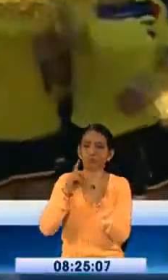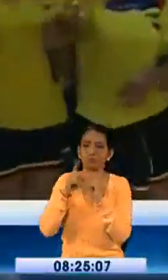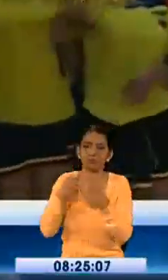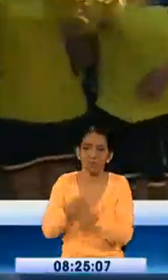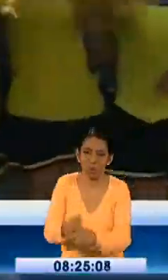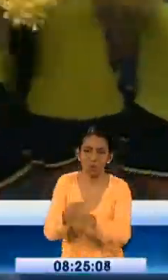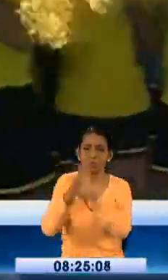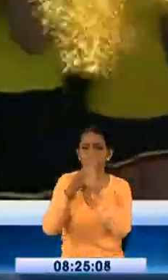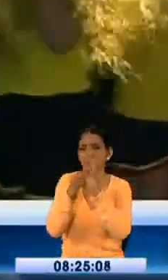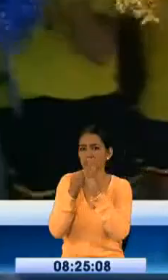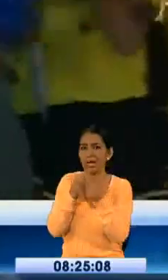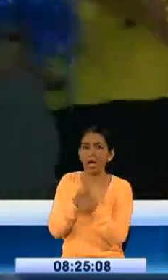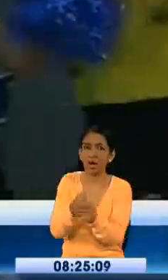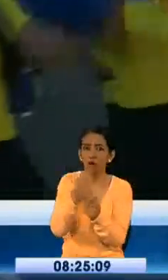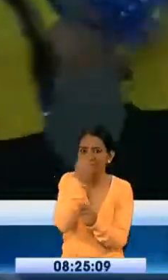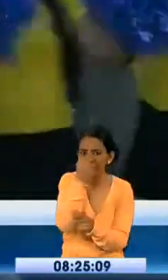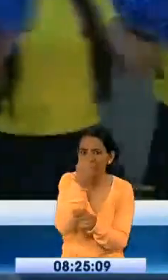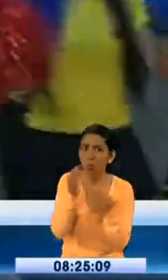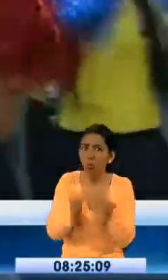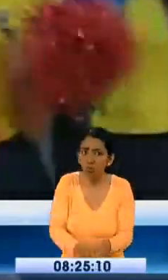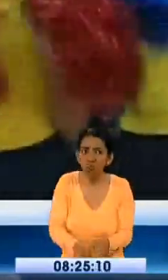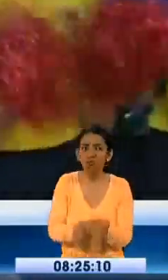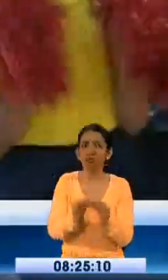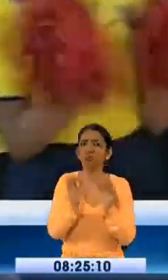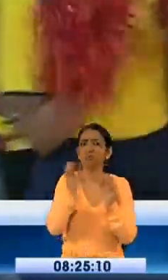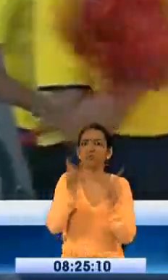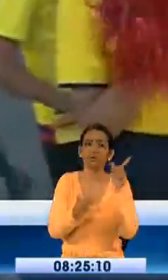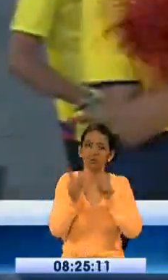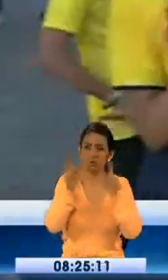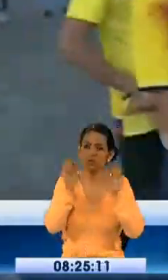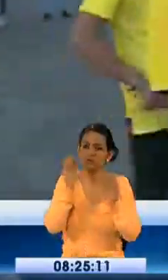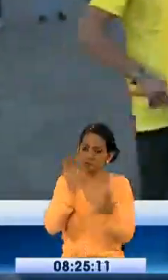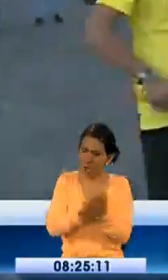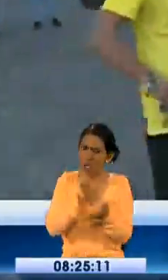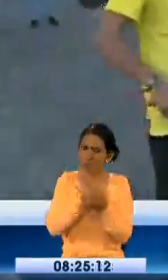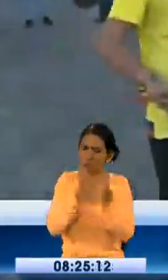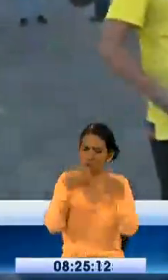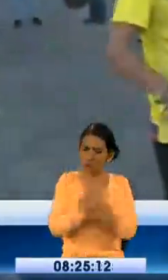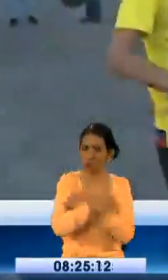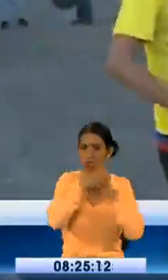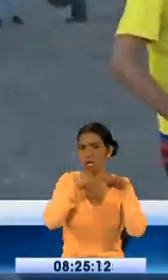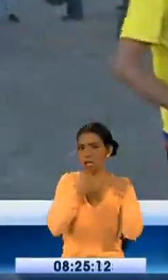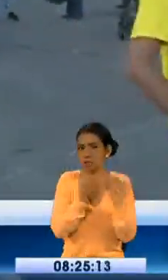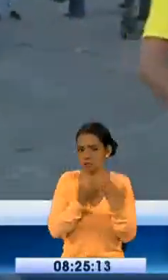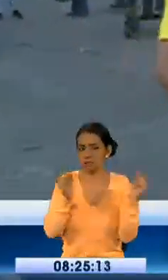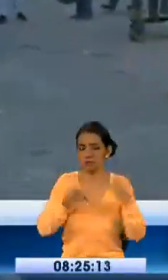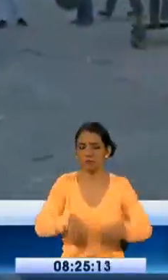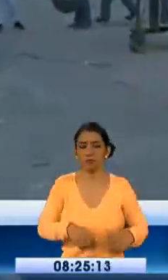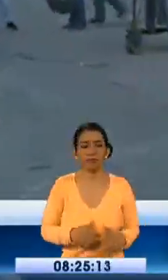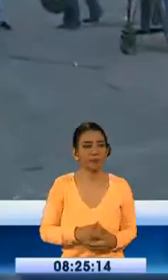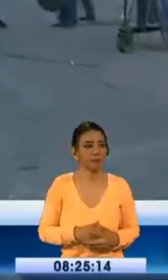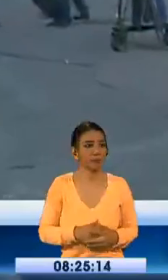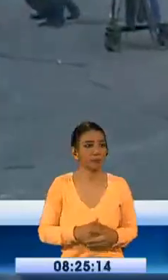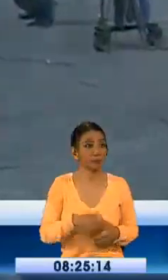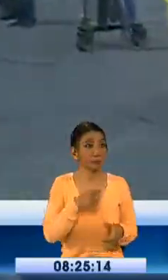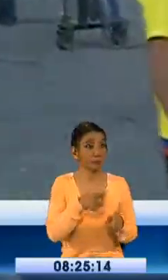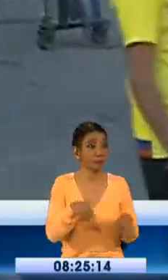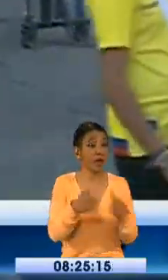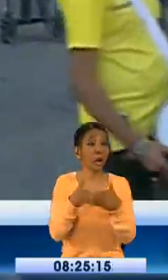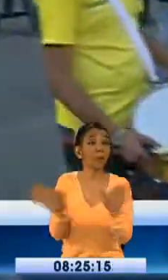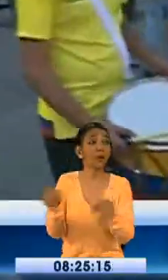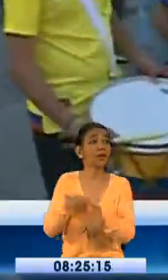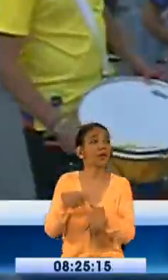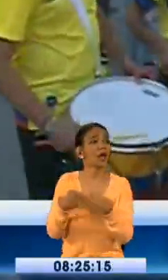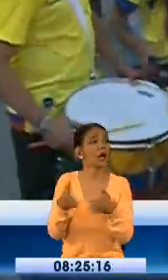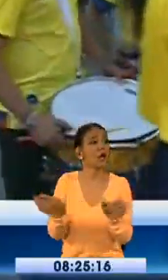provincia y puede trasladarse con tranquilidad hasta el Estadio Olímpico Atahualpa. Conocemos que se van a abrir las puertas a